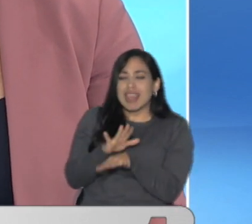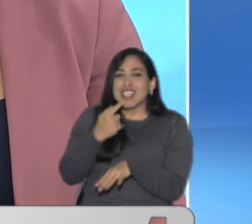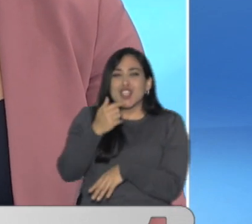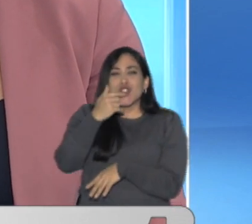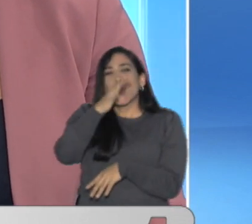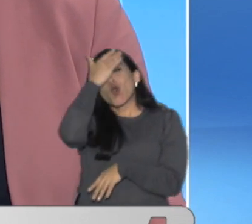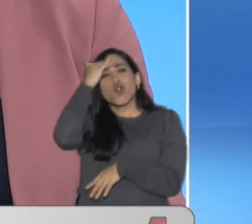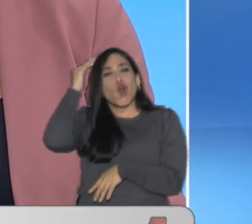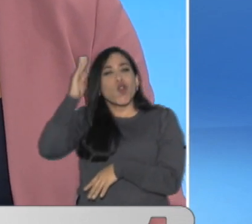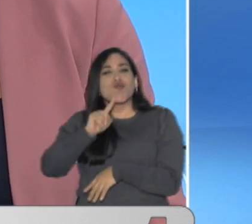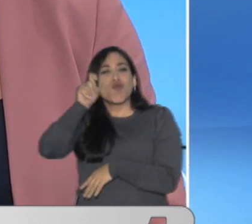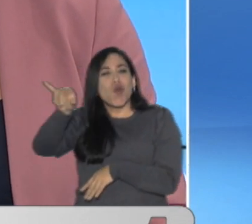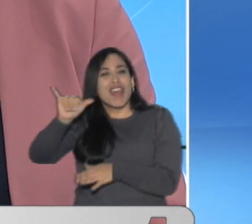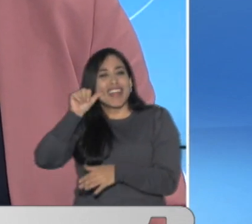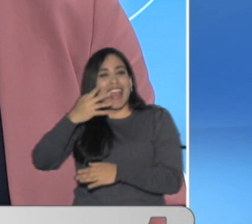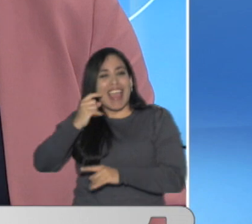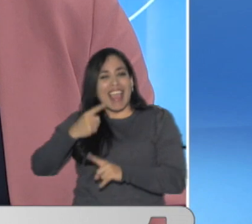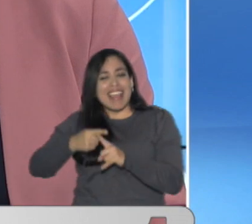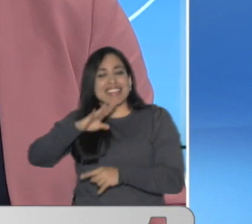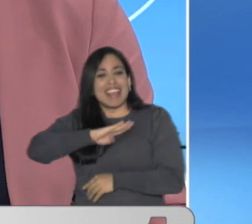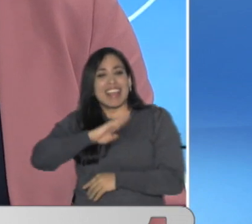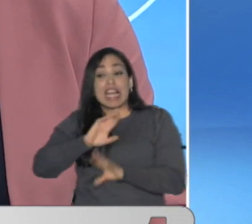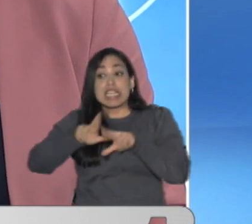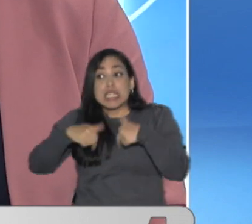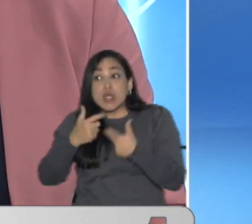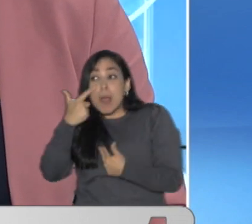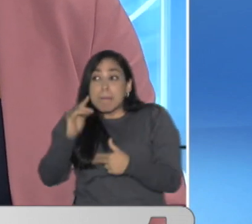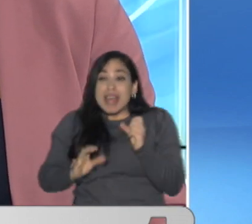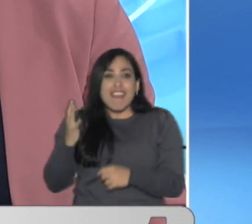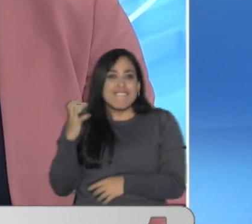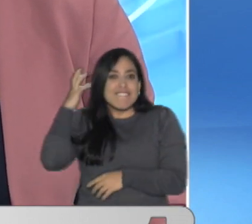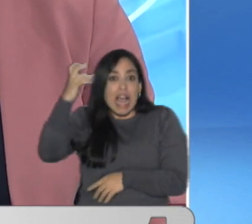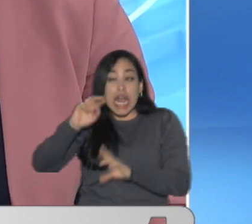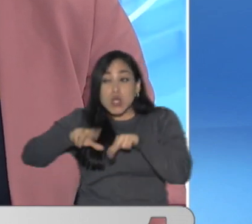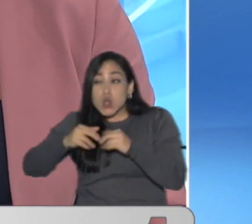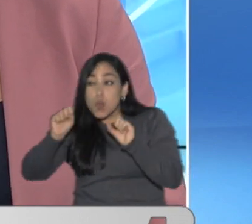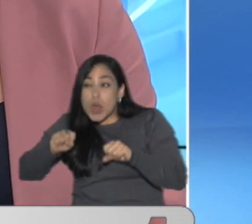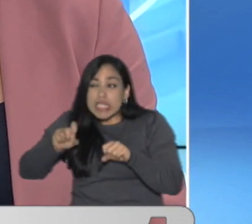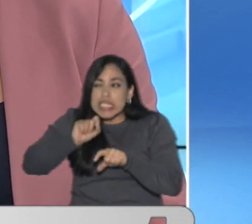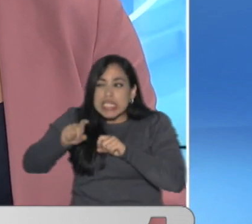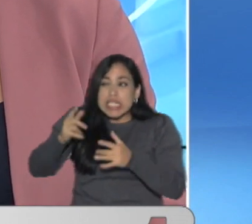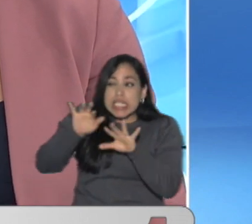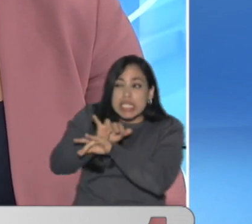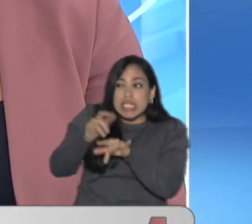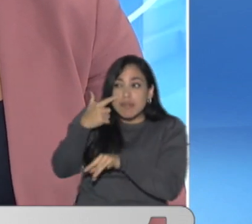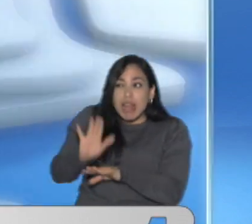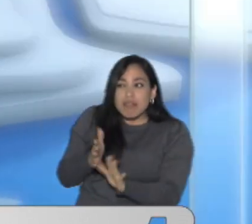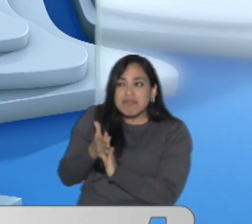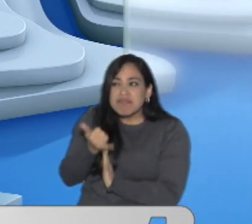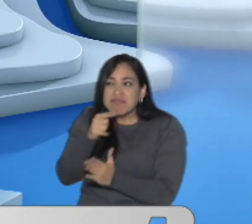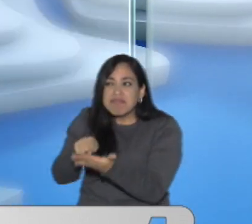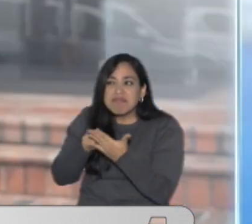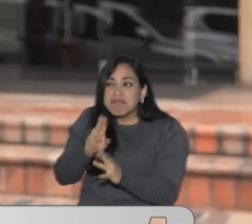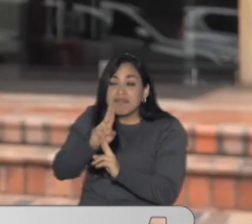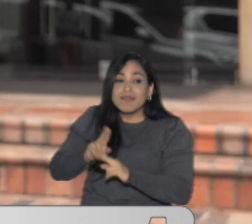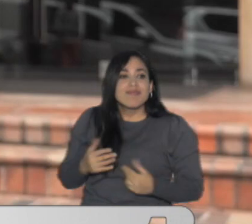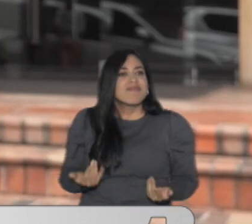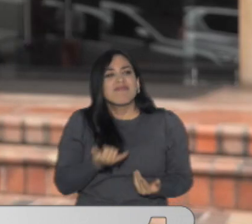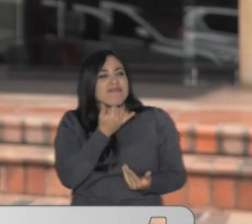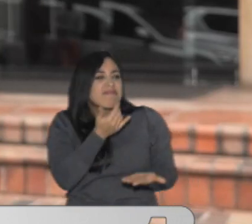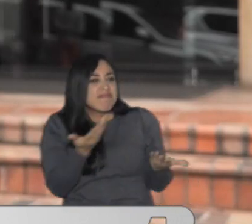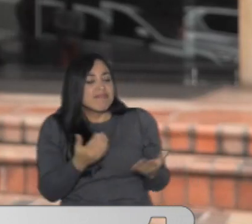Rodolfo Hernández para que se reúna con Sergio Fajardo. Lina Sandoval, ¿qué reacciones hay a este mensaje?